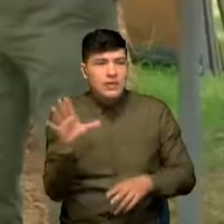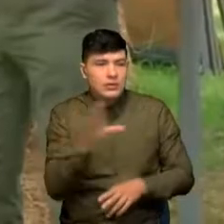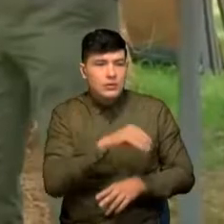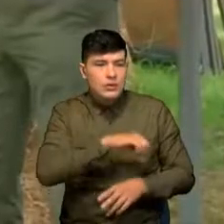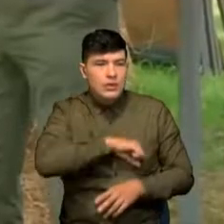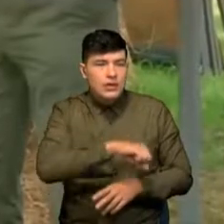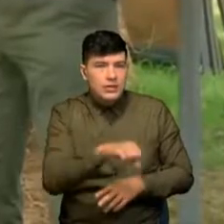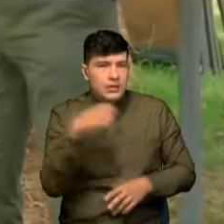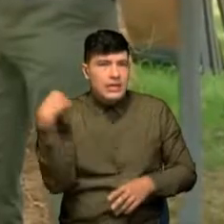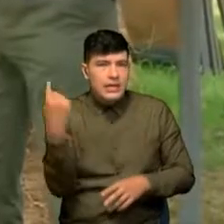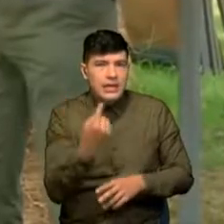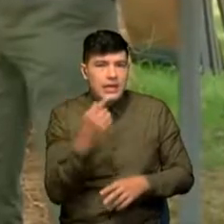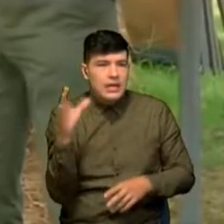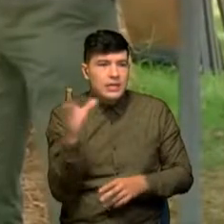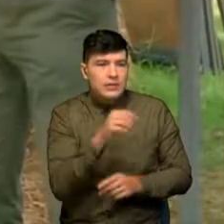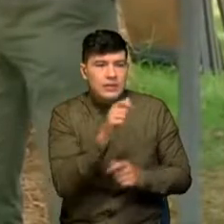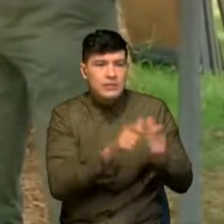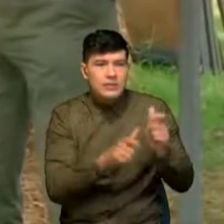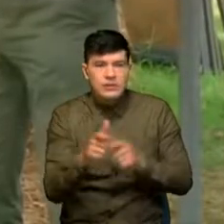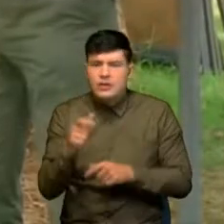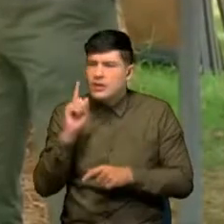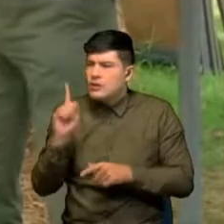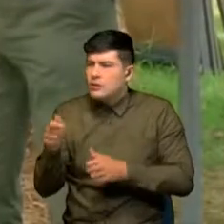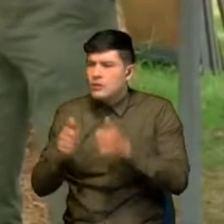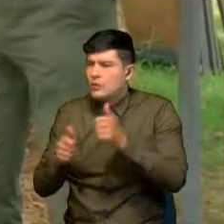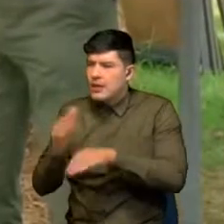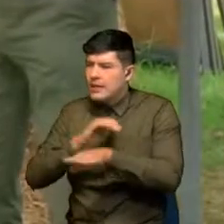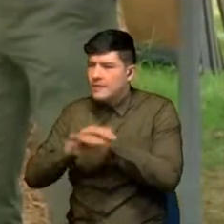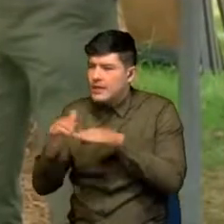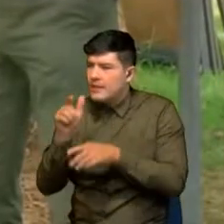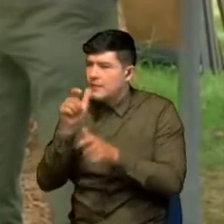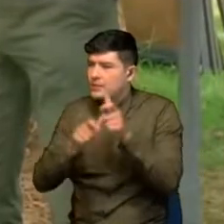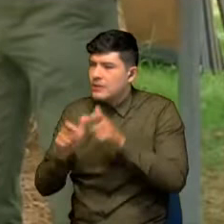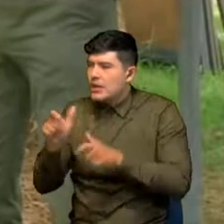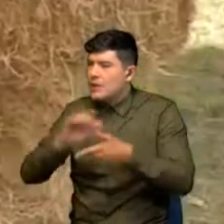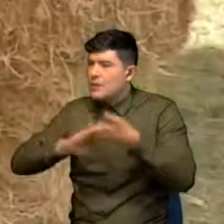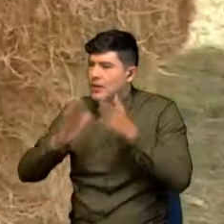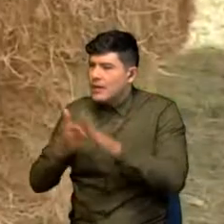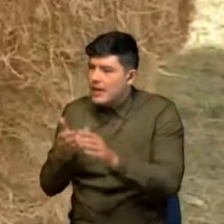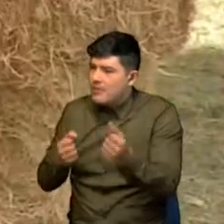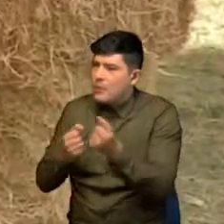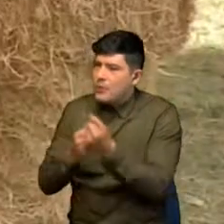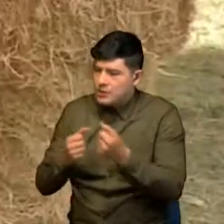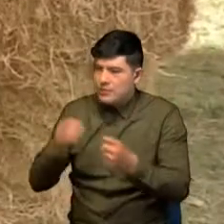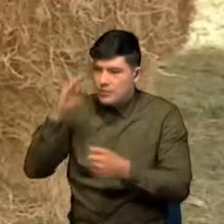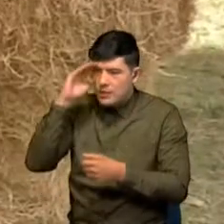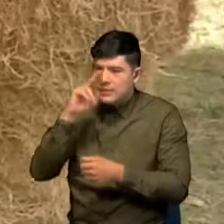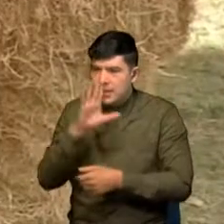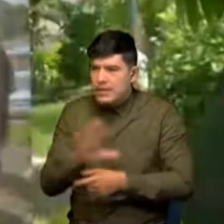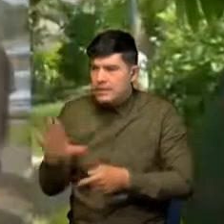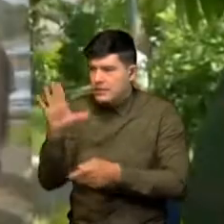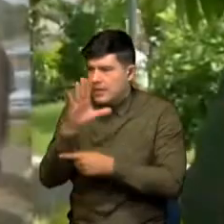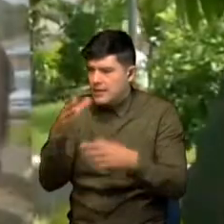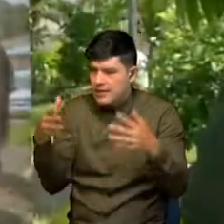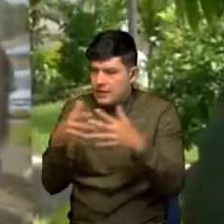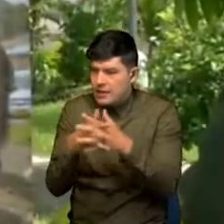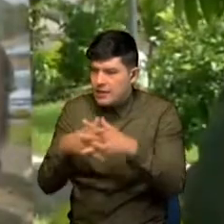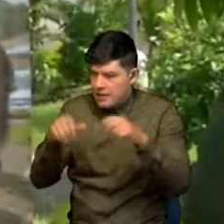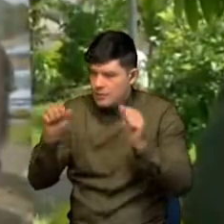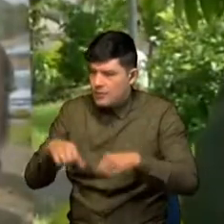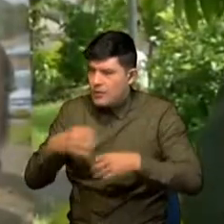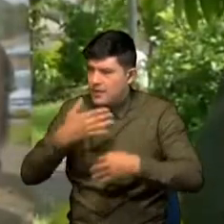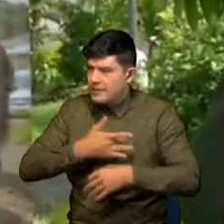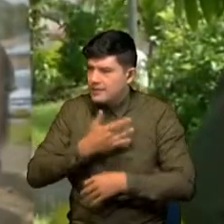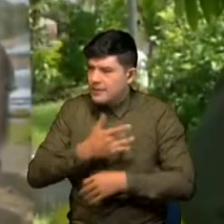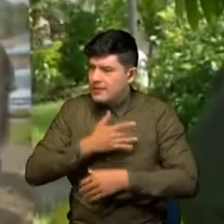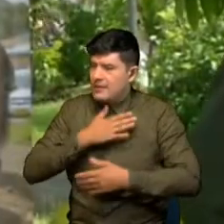fundamentales de las personas. Invitación para que la comunidad trabaje de la mano con las autoridades y que de esa manera pueda llegar esa seguridad que